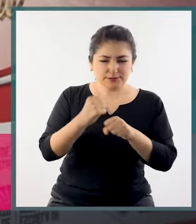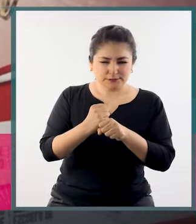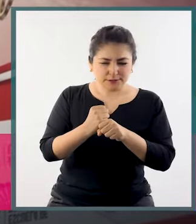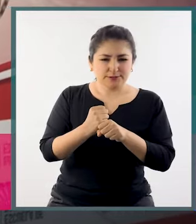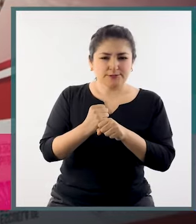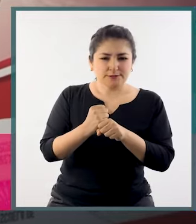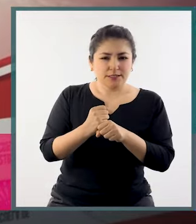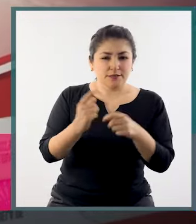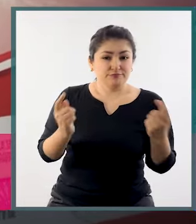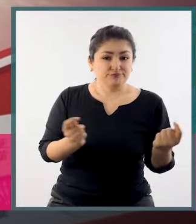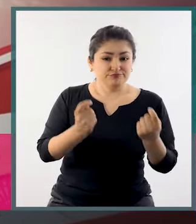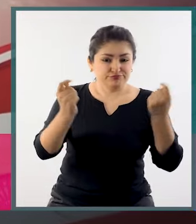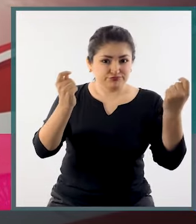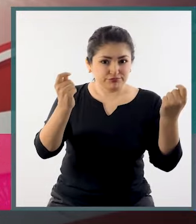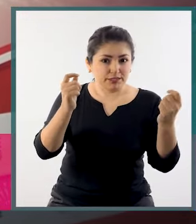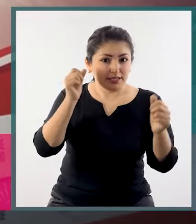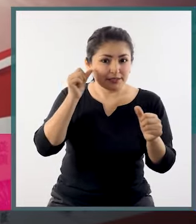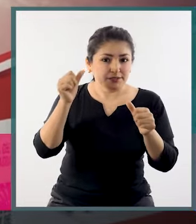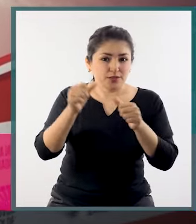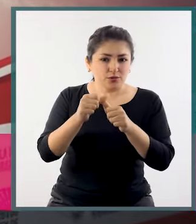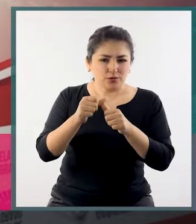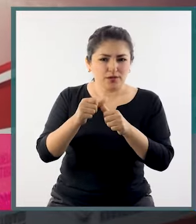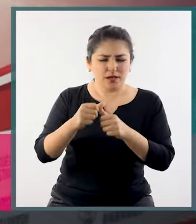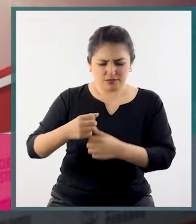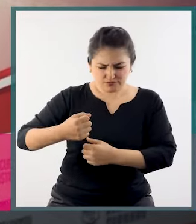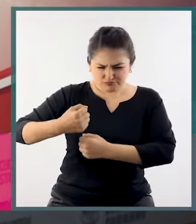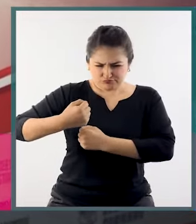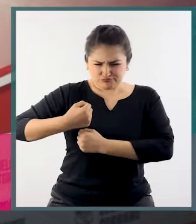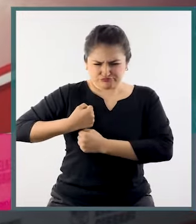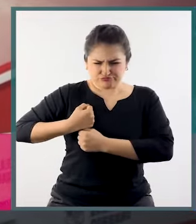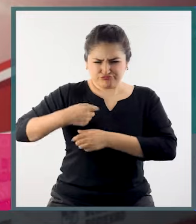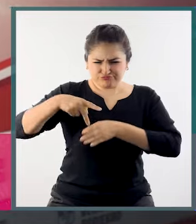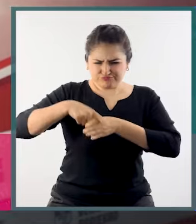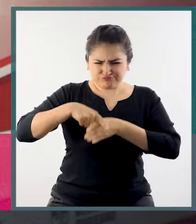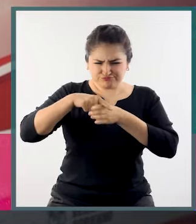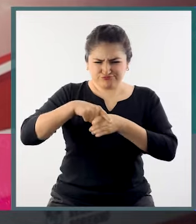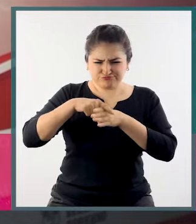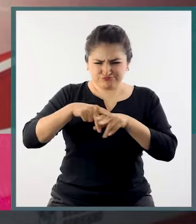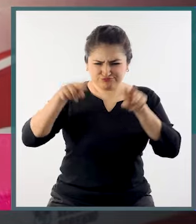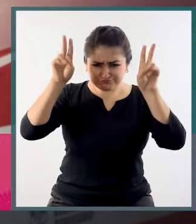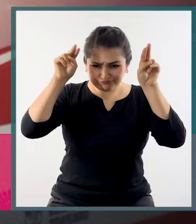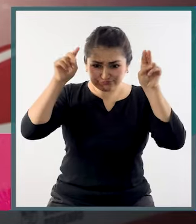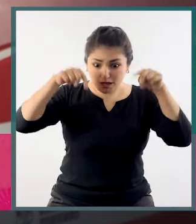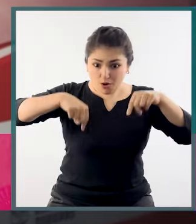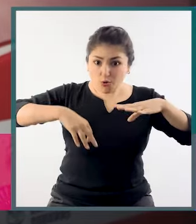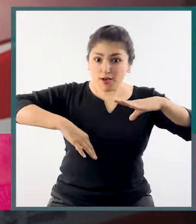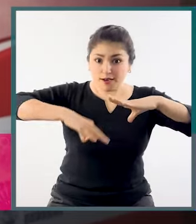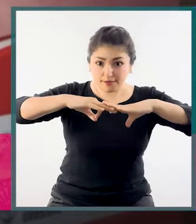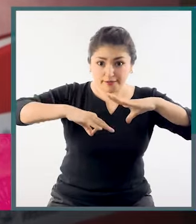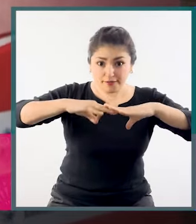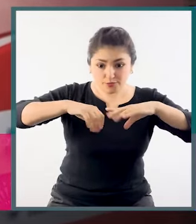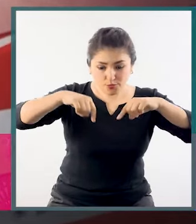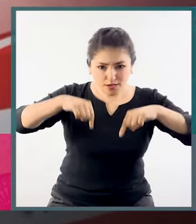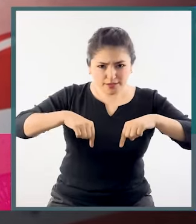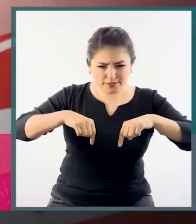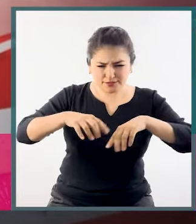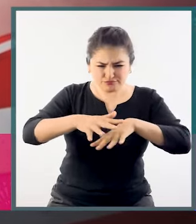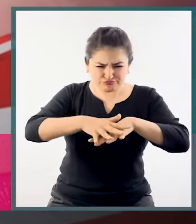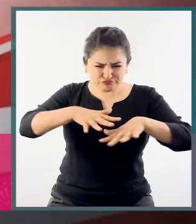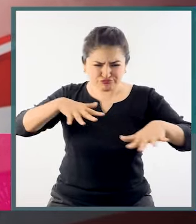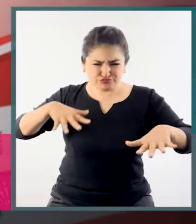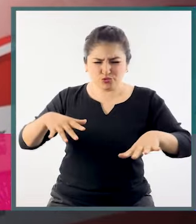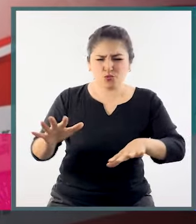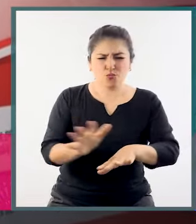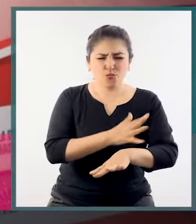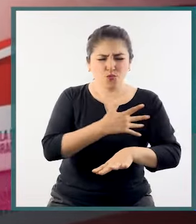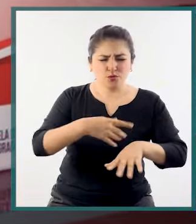Batalla de Junín, pero también para conmemorar el Día del Arma de Caballería. Hoy en el Gran Teatro Nacional GTN